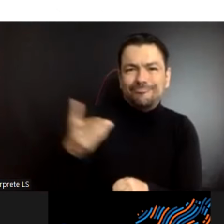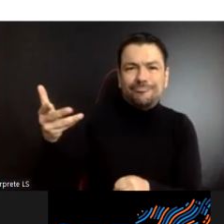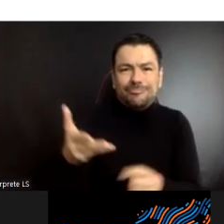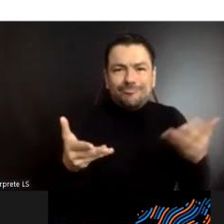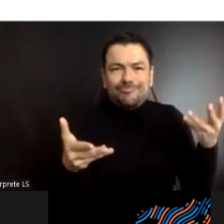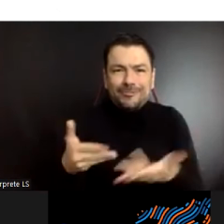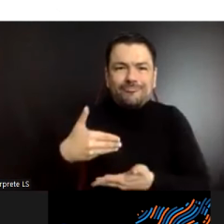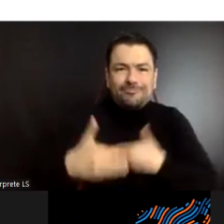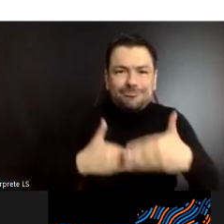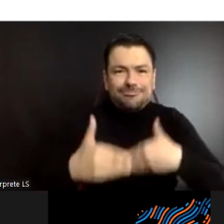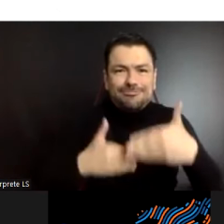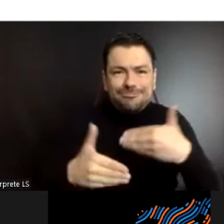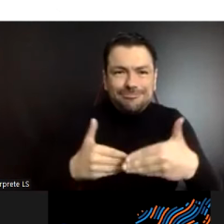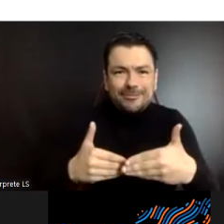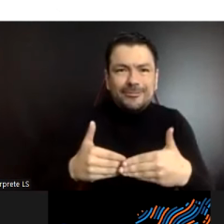la OMS,